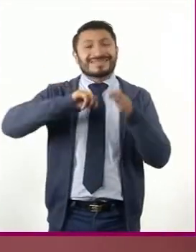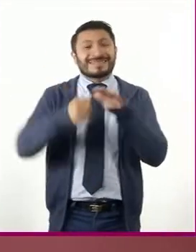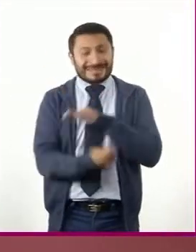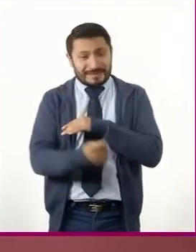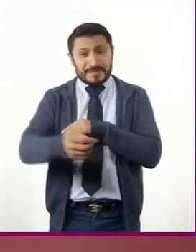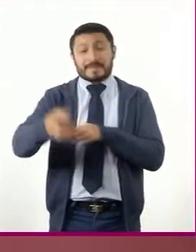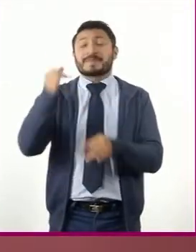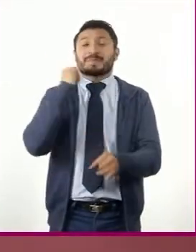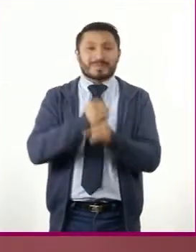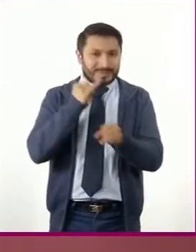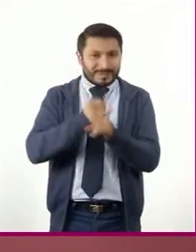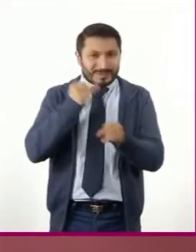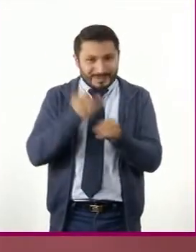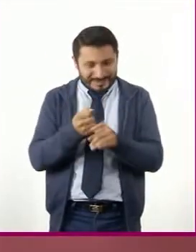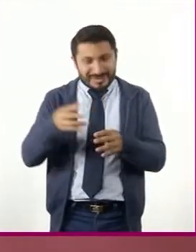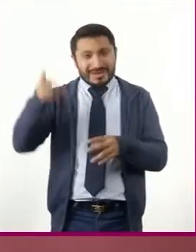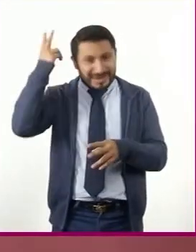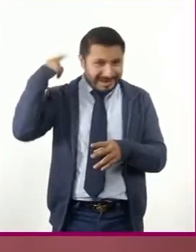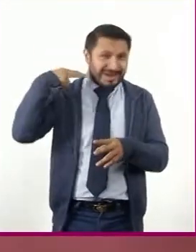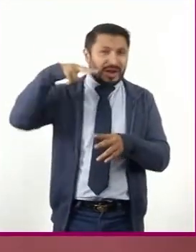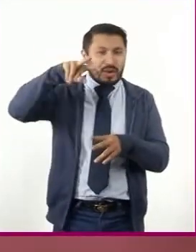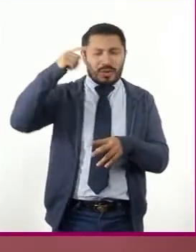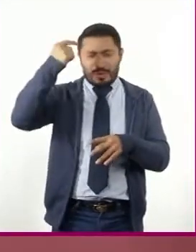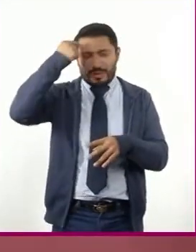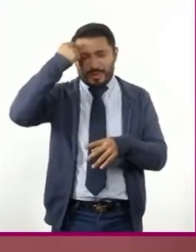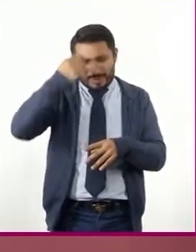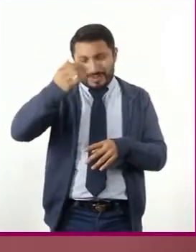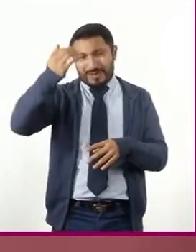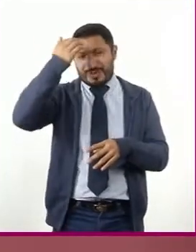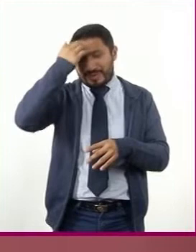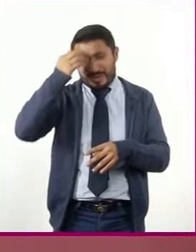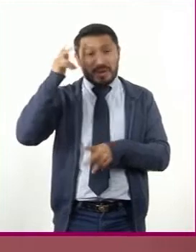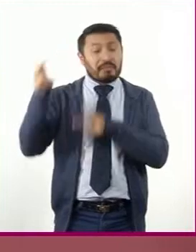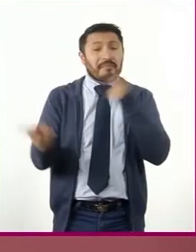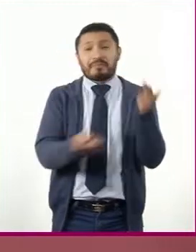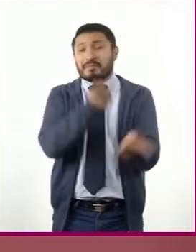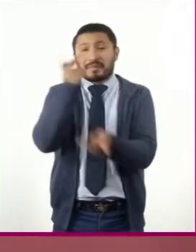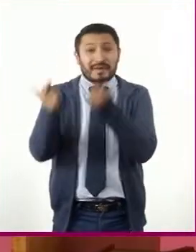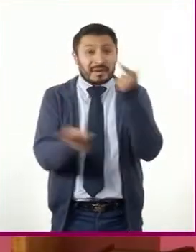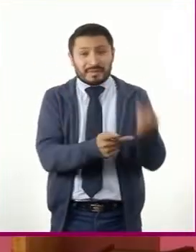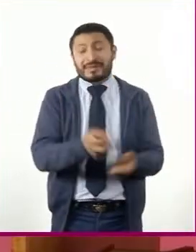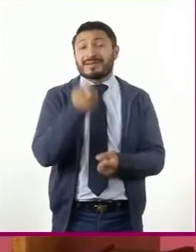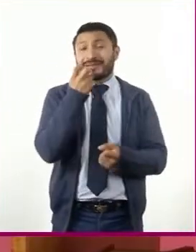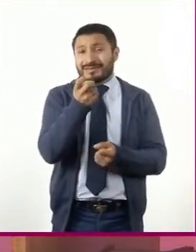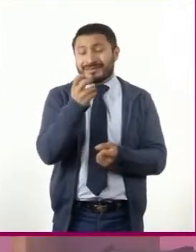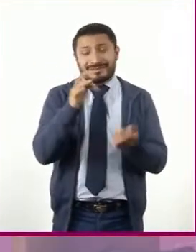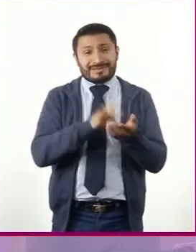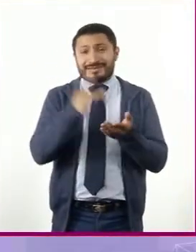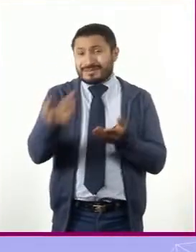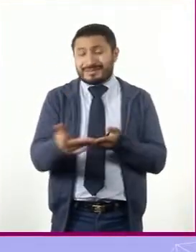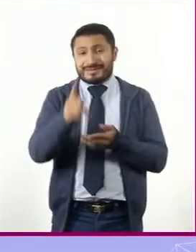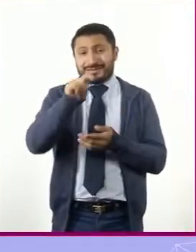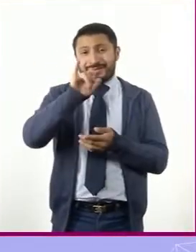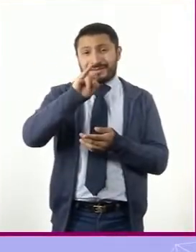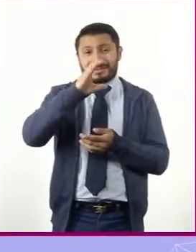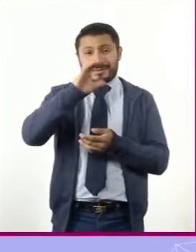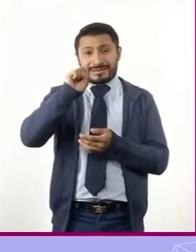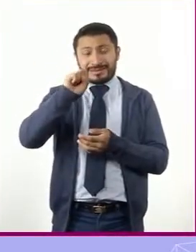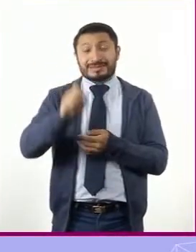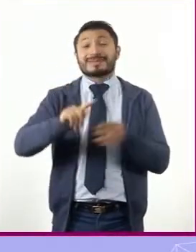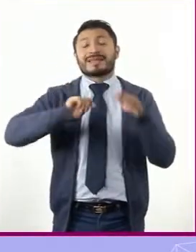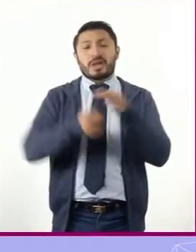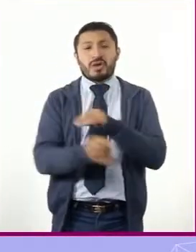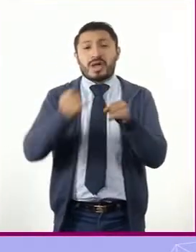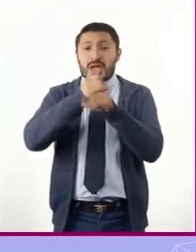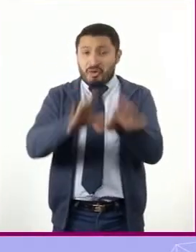e internet podemos viajar, conocer y preguntar. Justamente gracias a las TIC, las tecnologías de la información